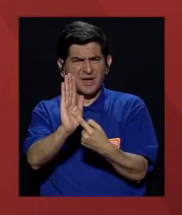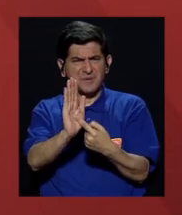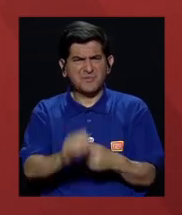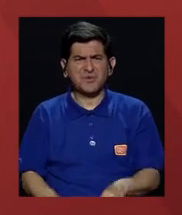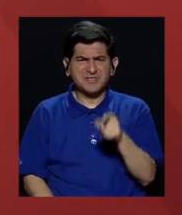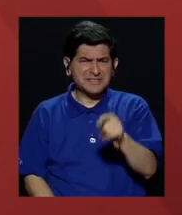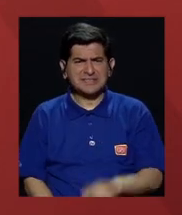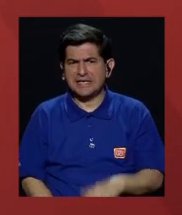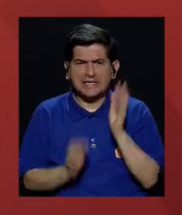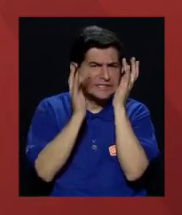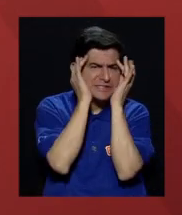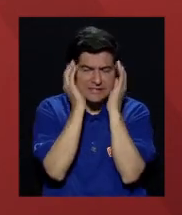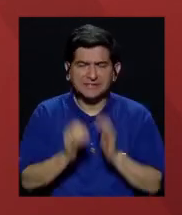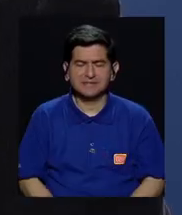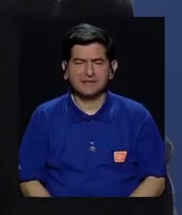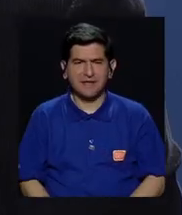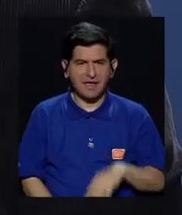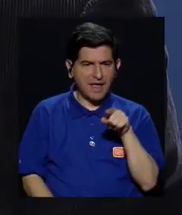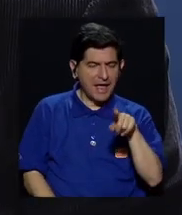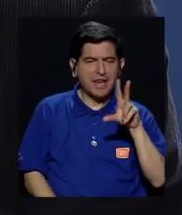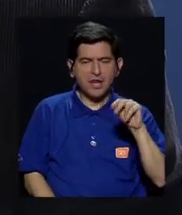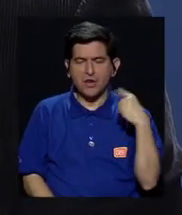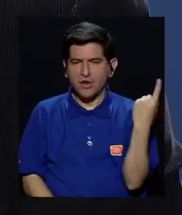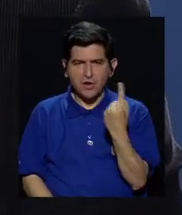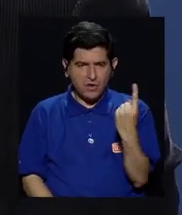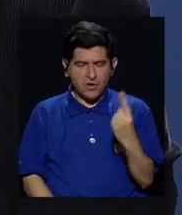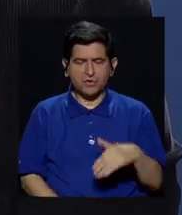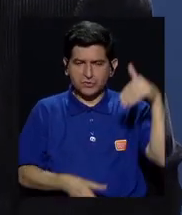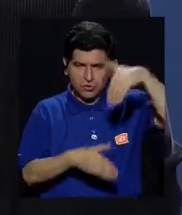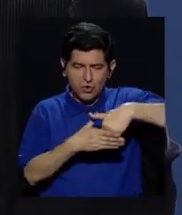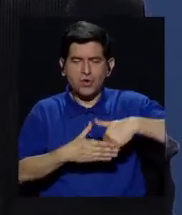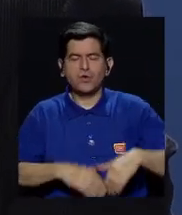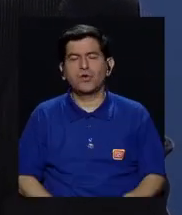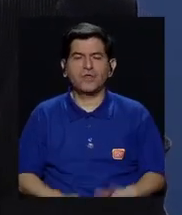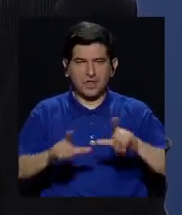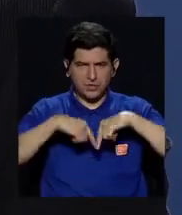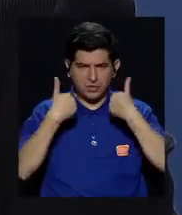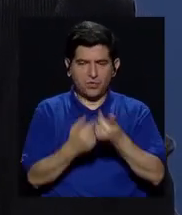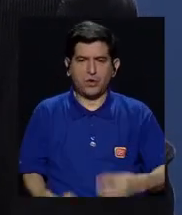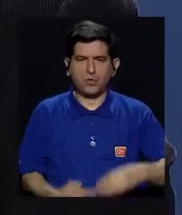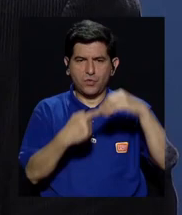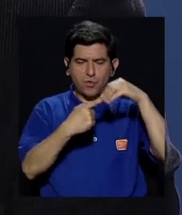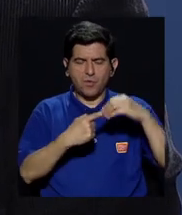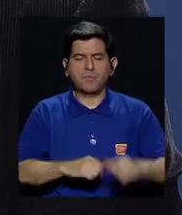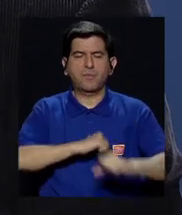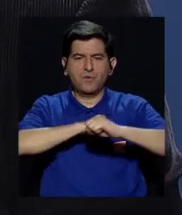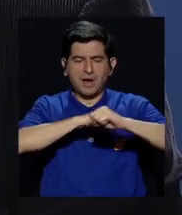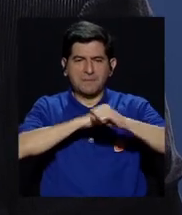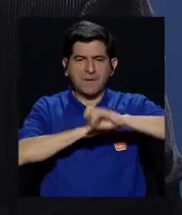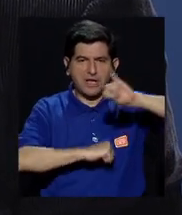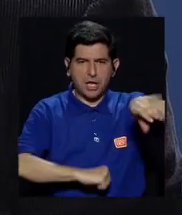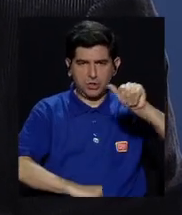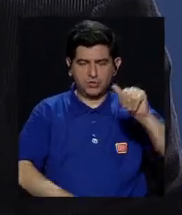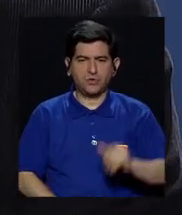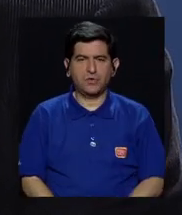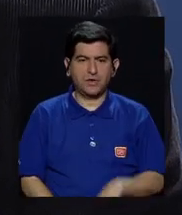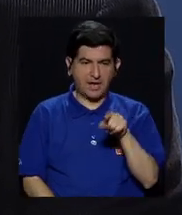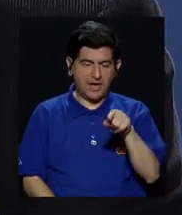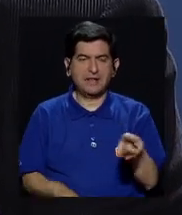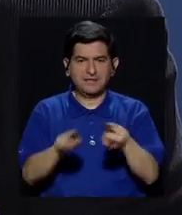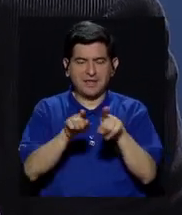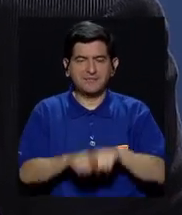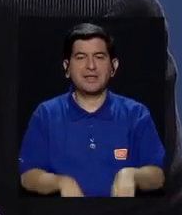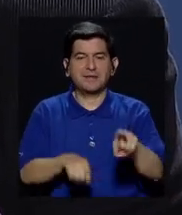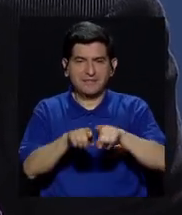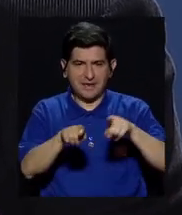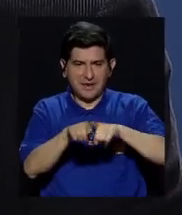desesperación ante no solamente estuve como metido en la campa en el grupo principal de la campaña y en araia sino también que estuvo en la hermana de